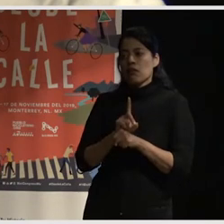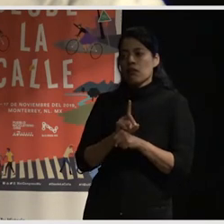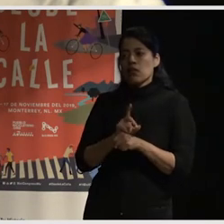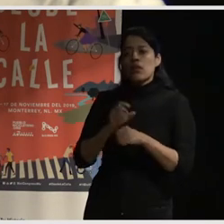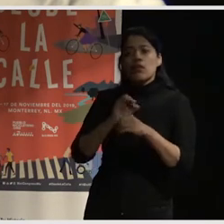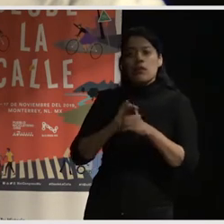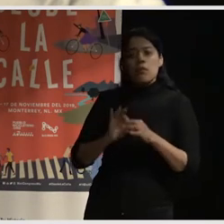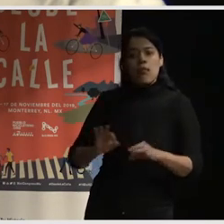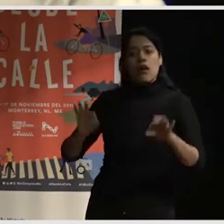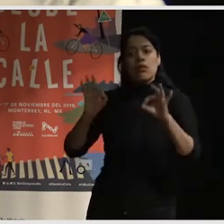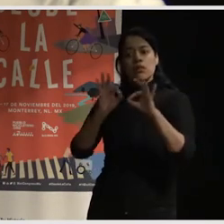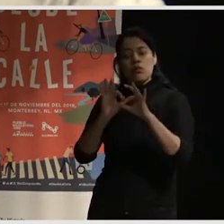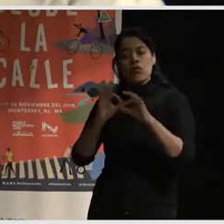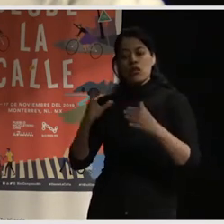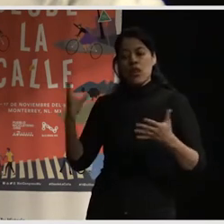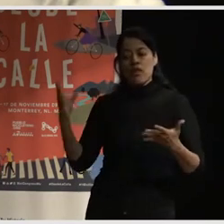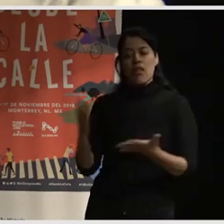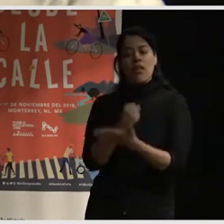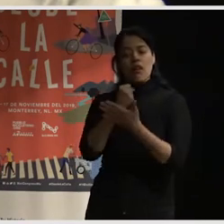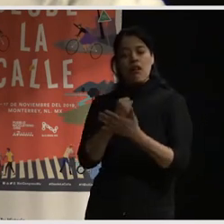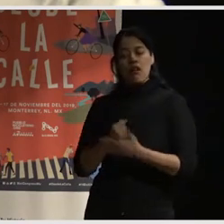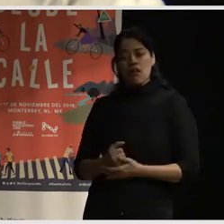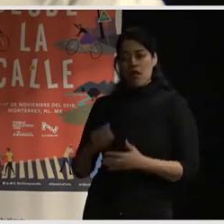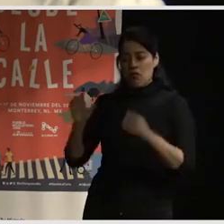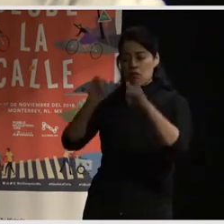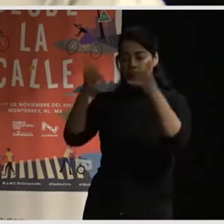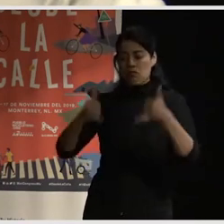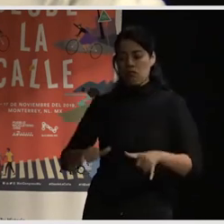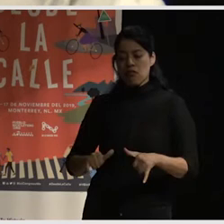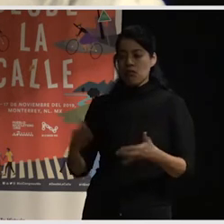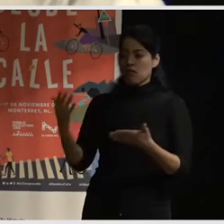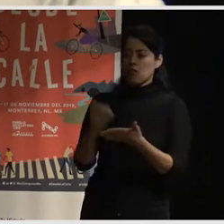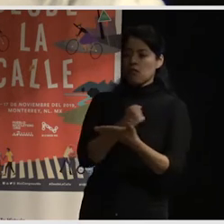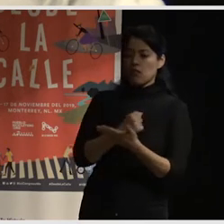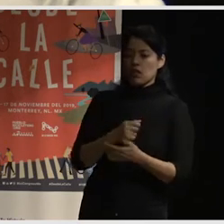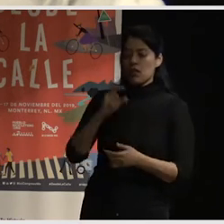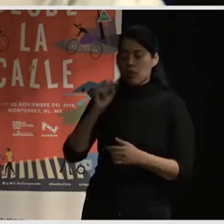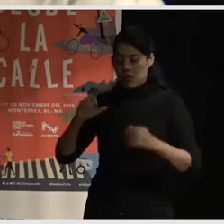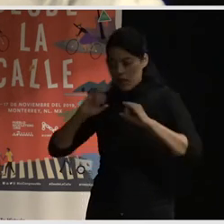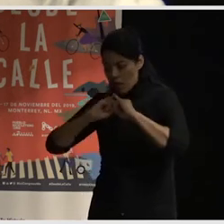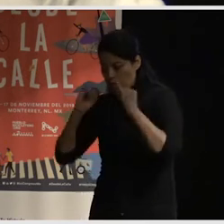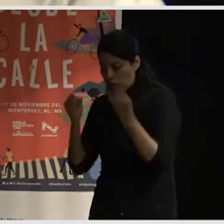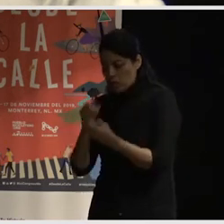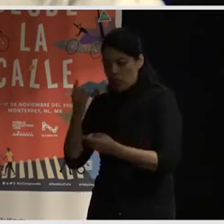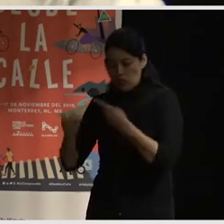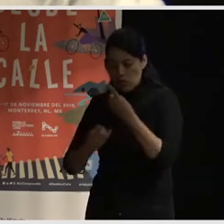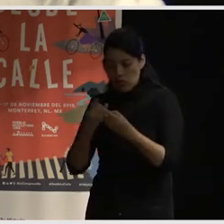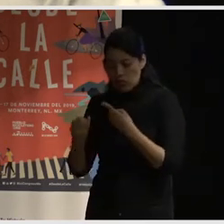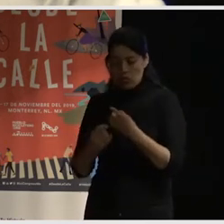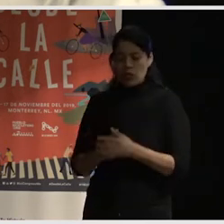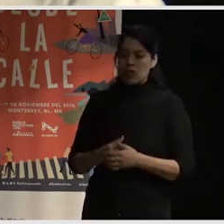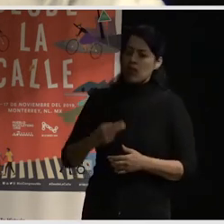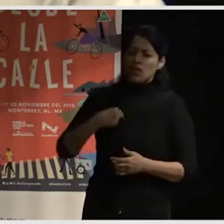al trofeo hasta también nos juntamos con las ligas deportivas con algunos entrenadores y uno de ellos nos decía bueno